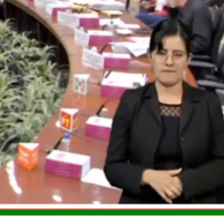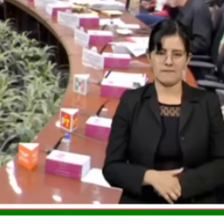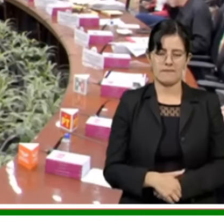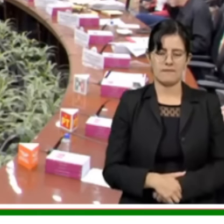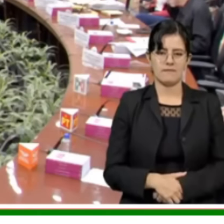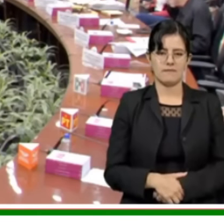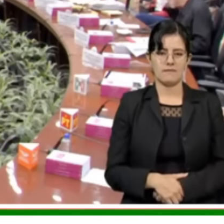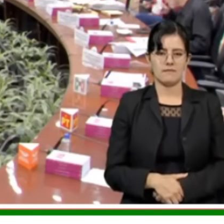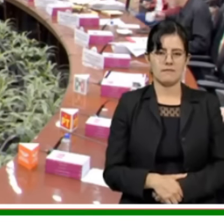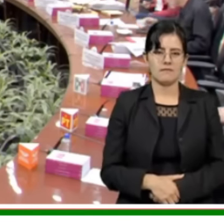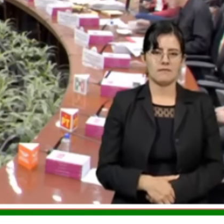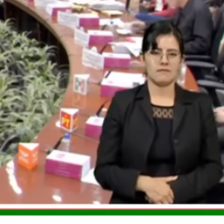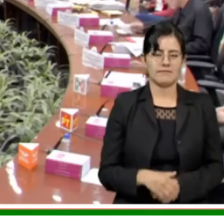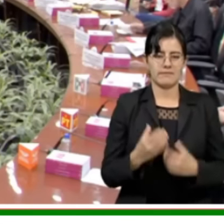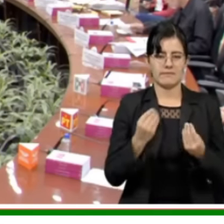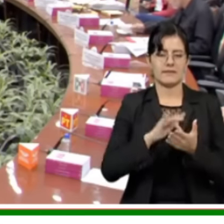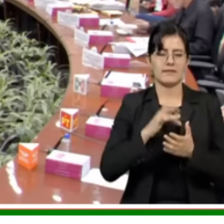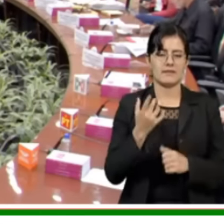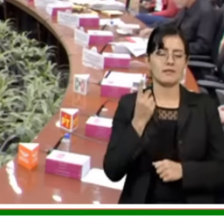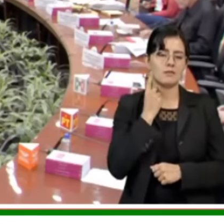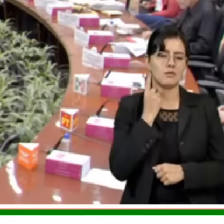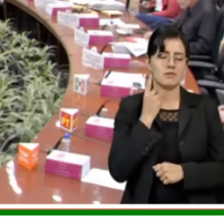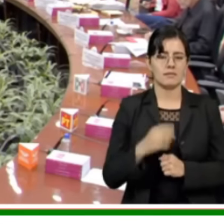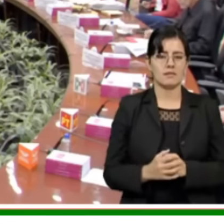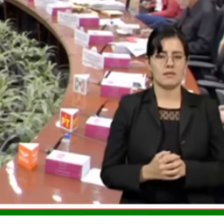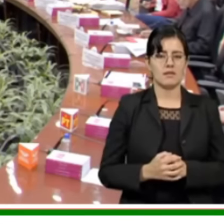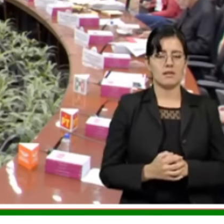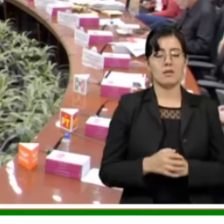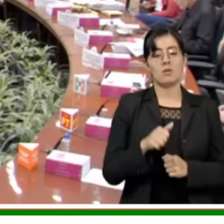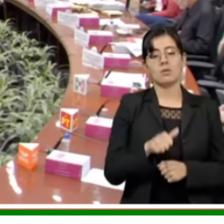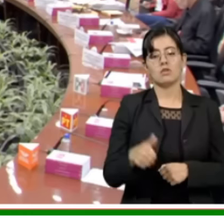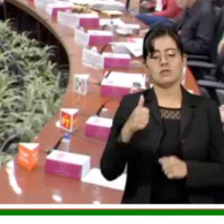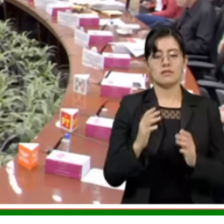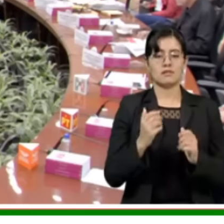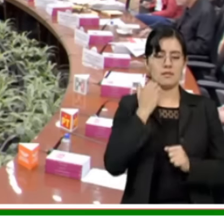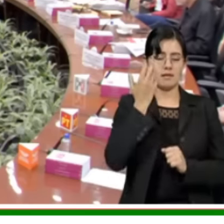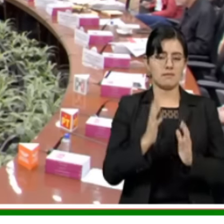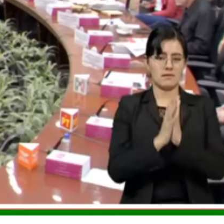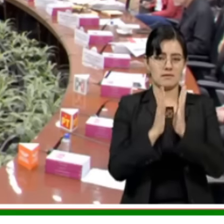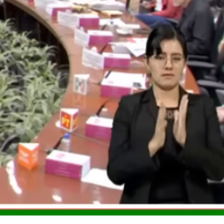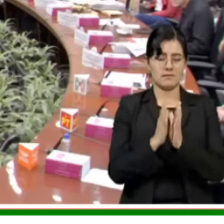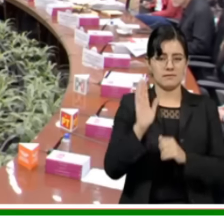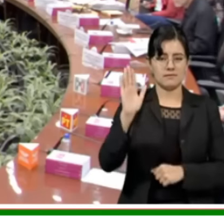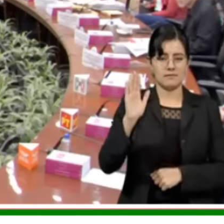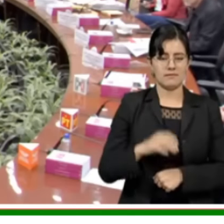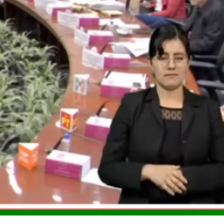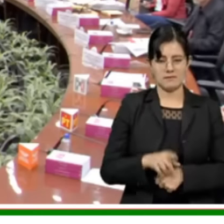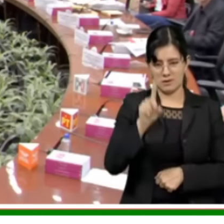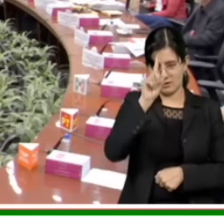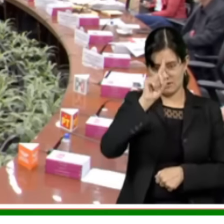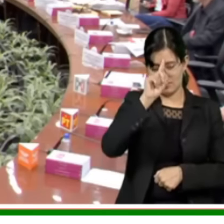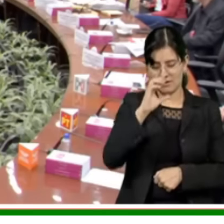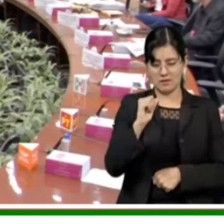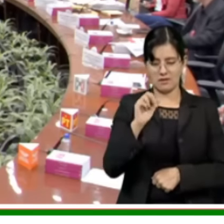tanto Muchas gracias señor diputado en este punto alguien más desea intervenir consejera Carla